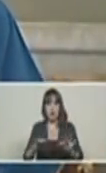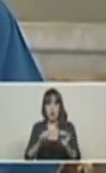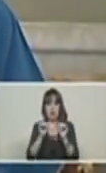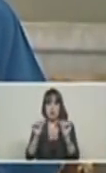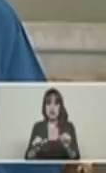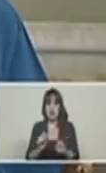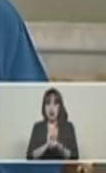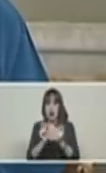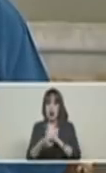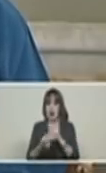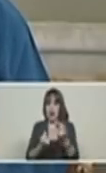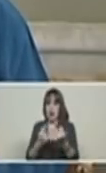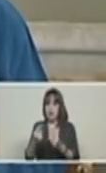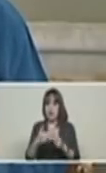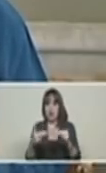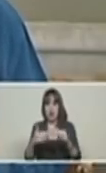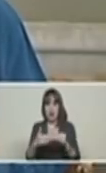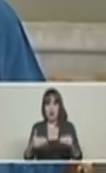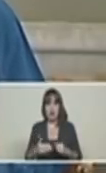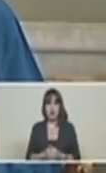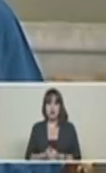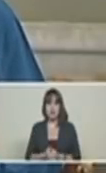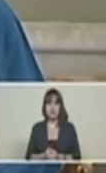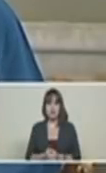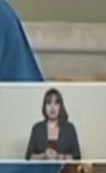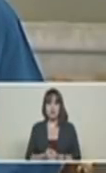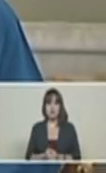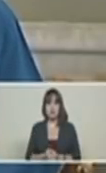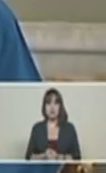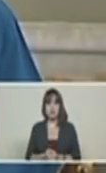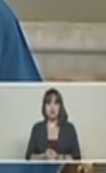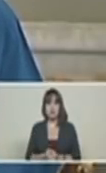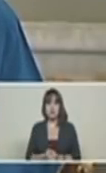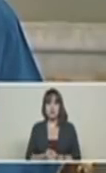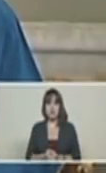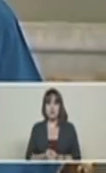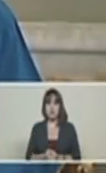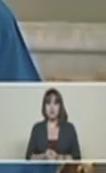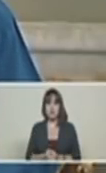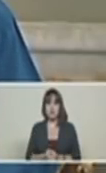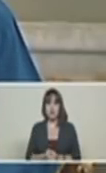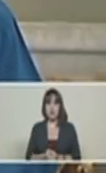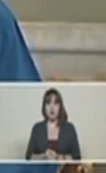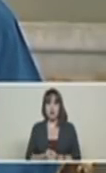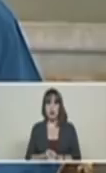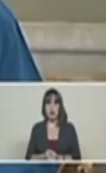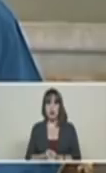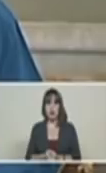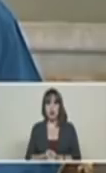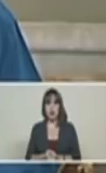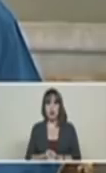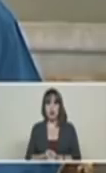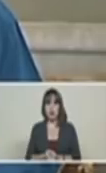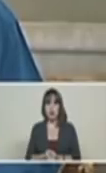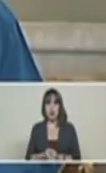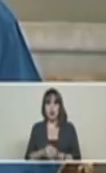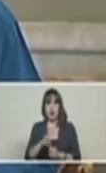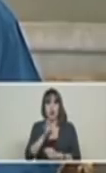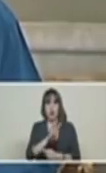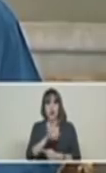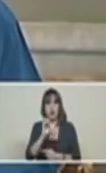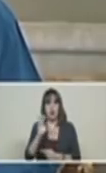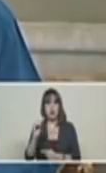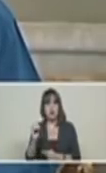cambiario. Yo puedo decir que en estos 30 días hemos estado por el orden de los 400 millones de